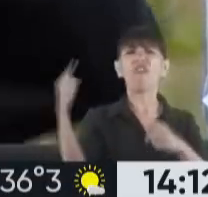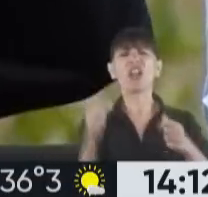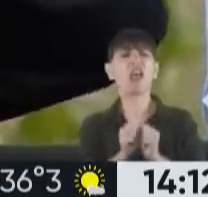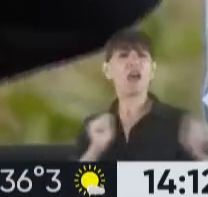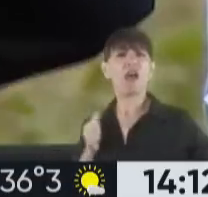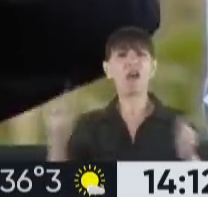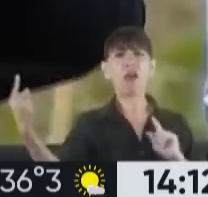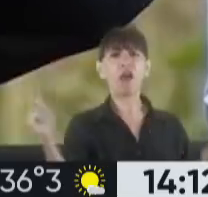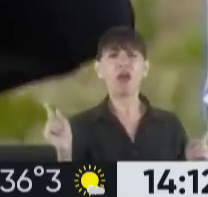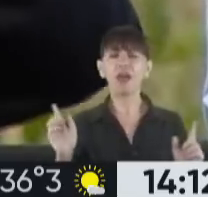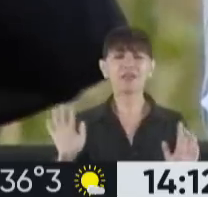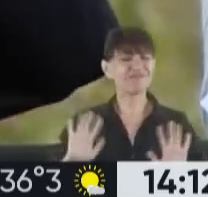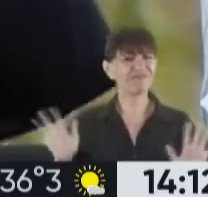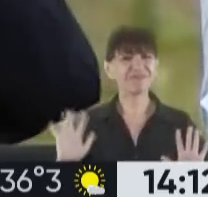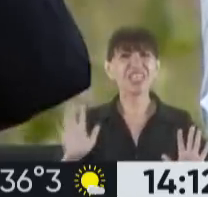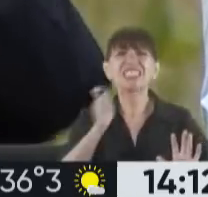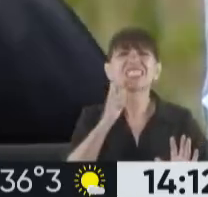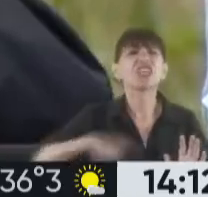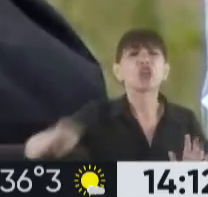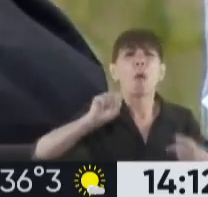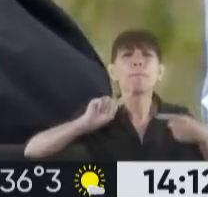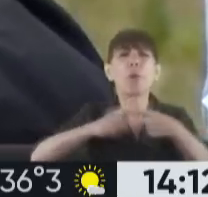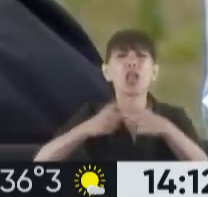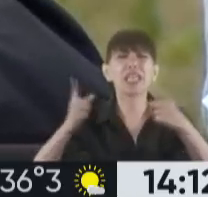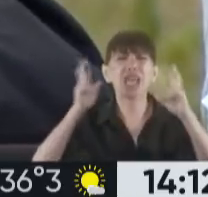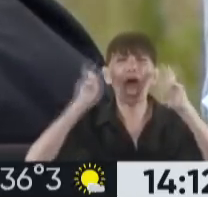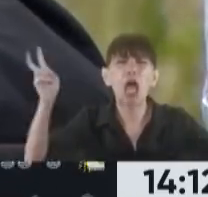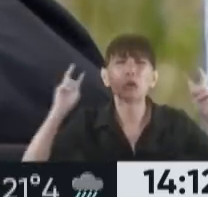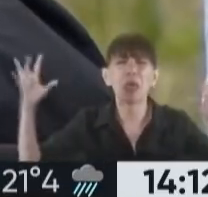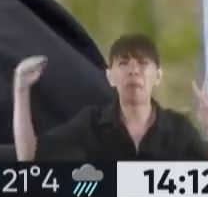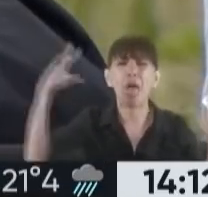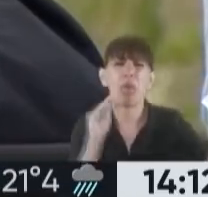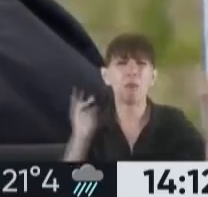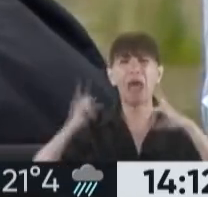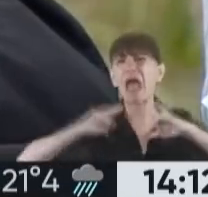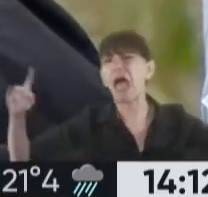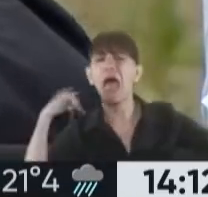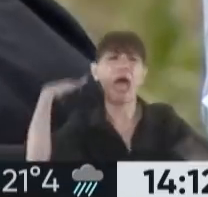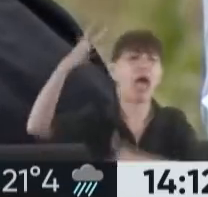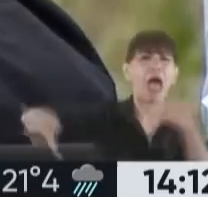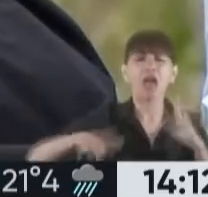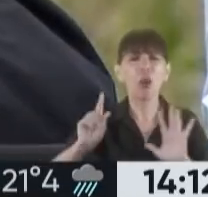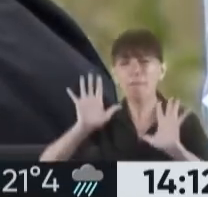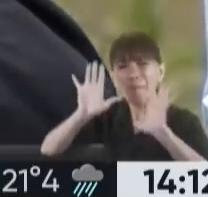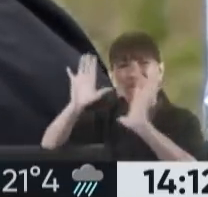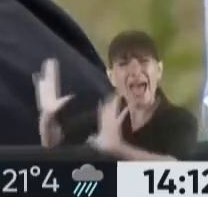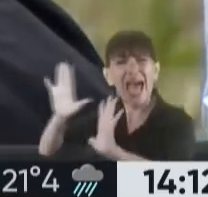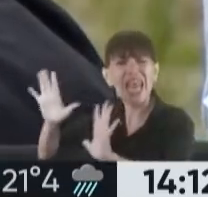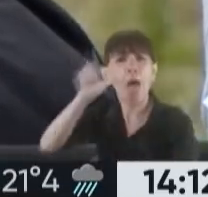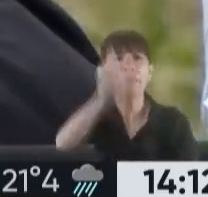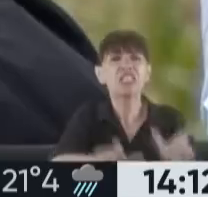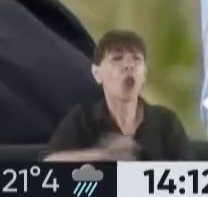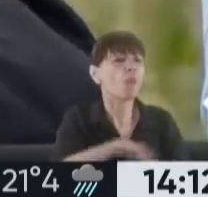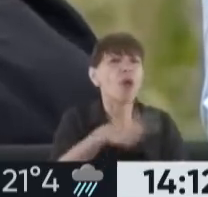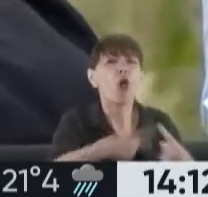si paramos un poquito el bochinche de la política y empezamos a escuchar el susurro de nuestro pueblo, que